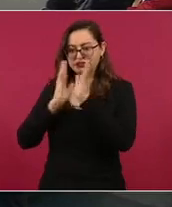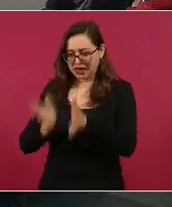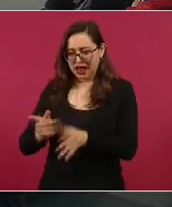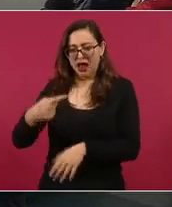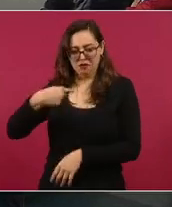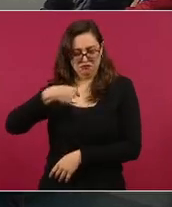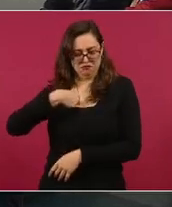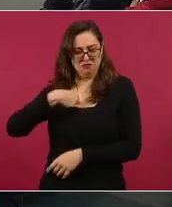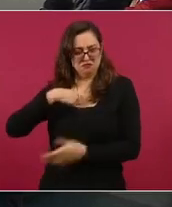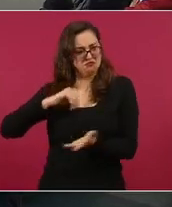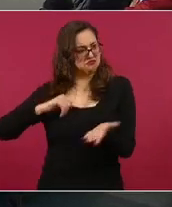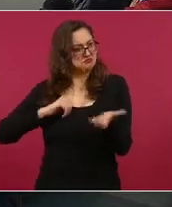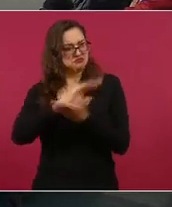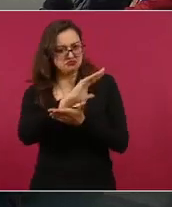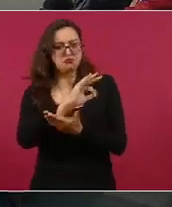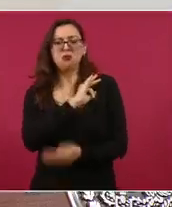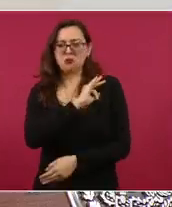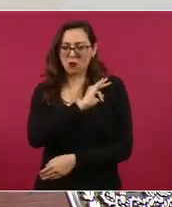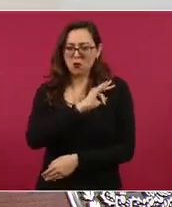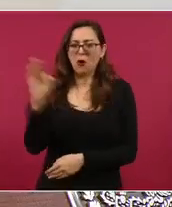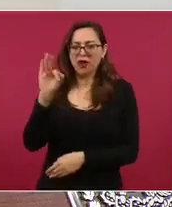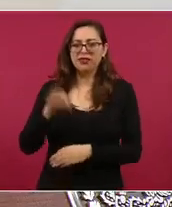mandato.